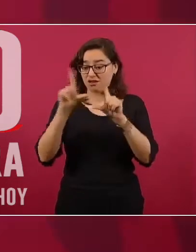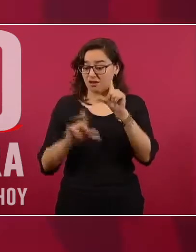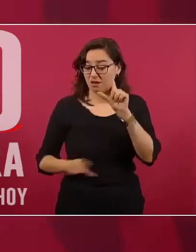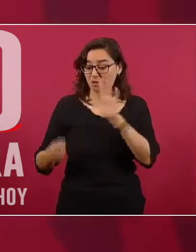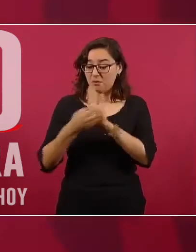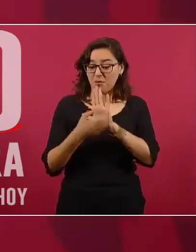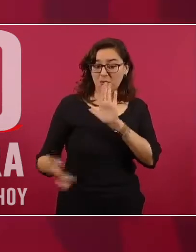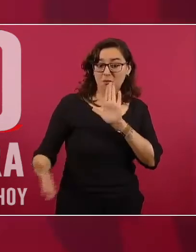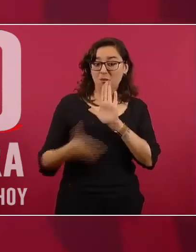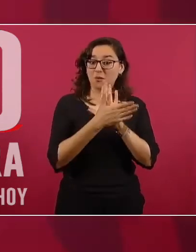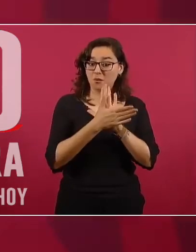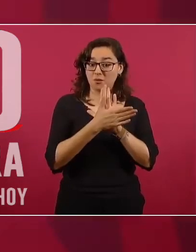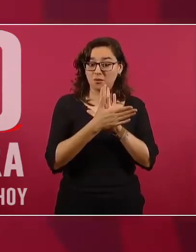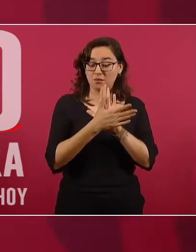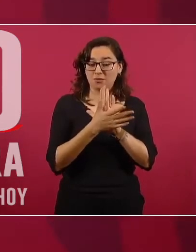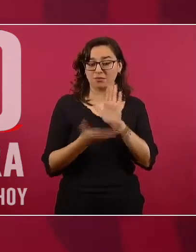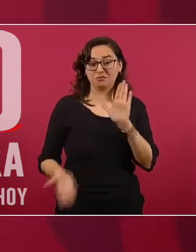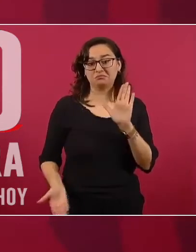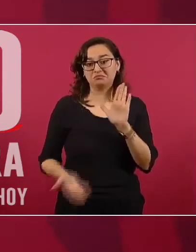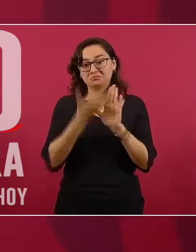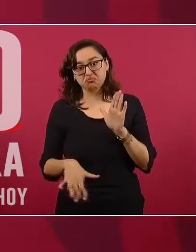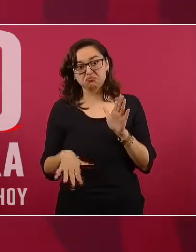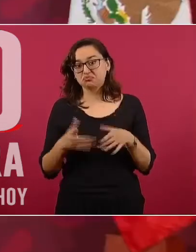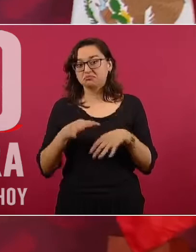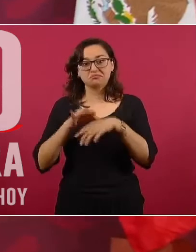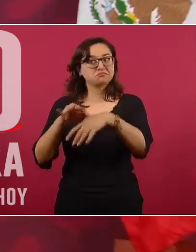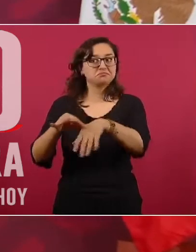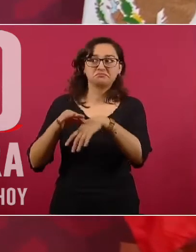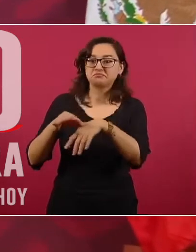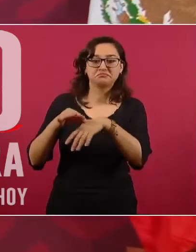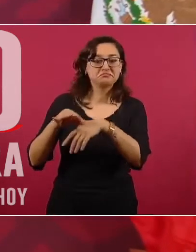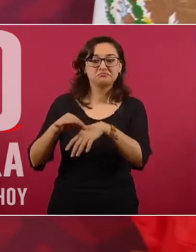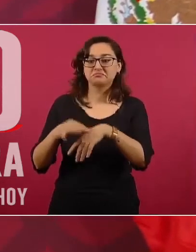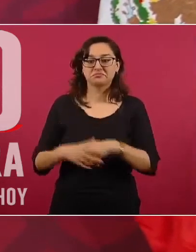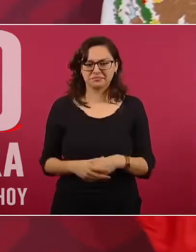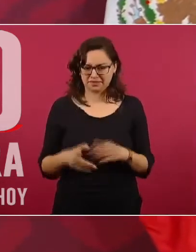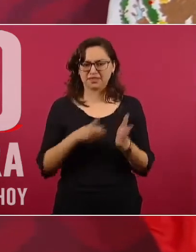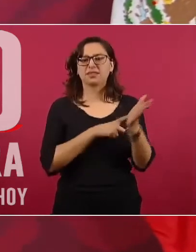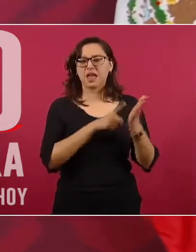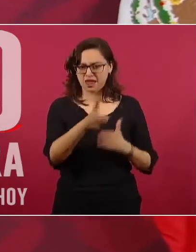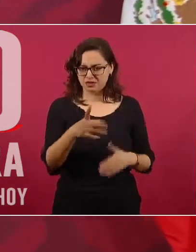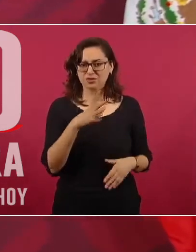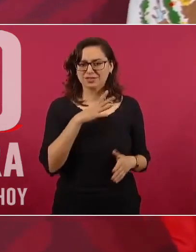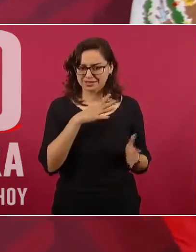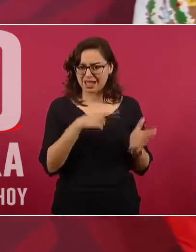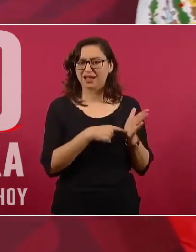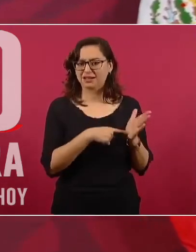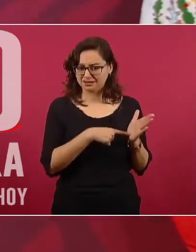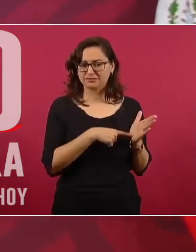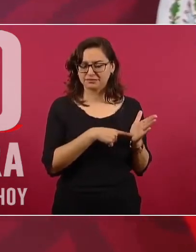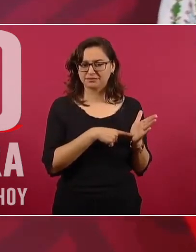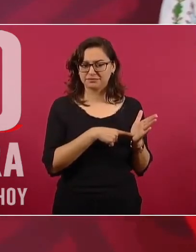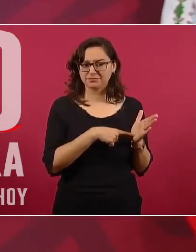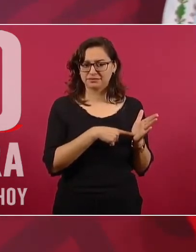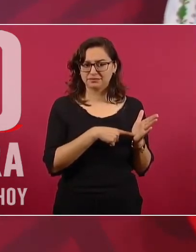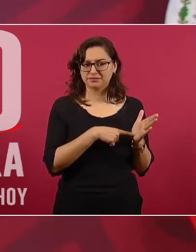que convertidos en letra muerta, porque existe el derecho a la salud